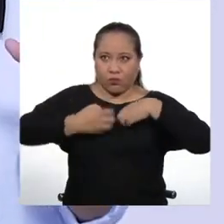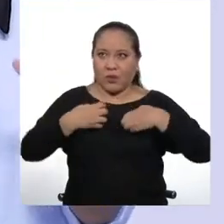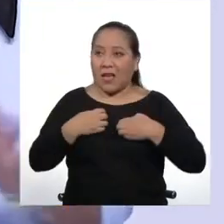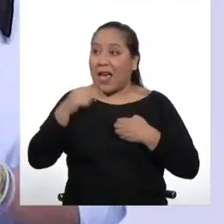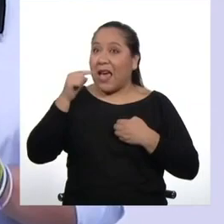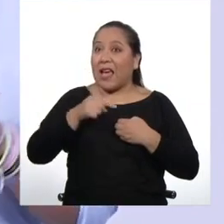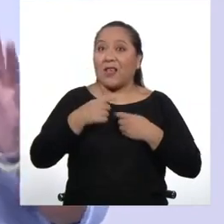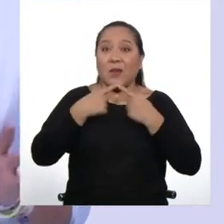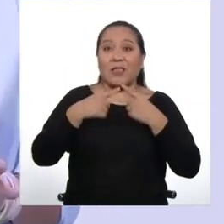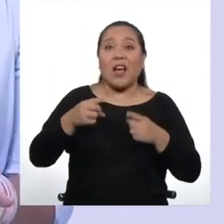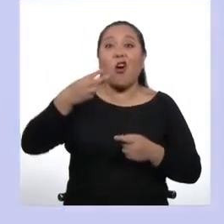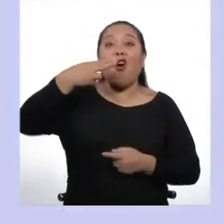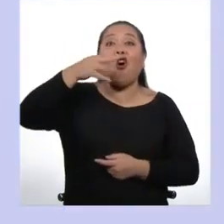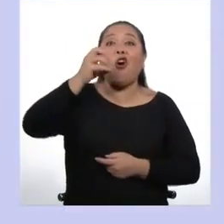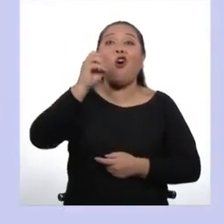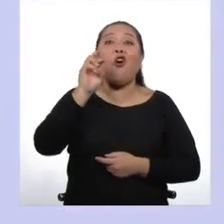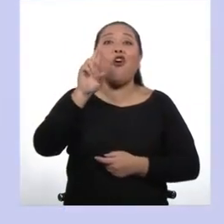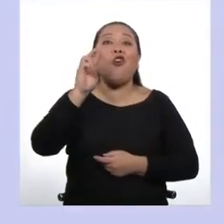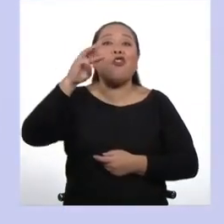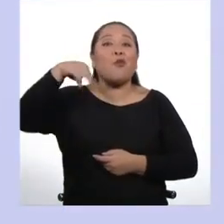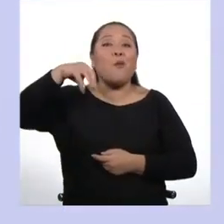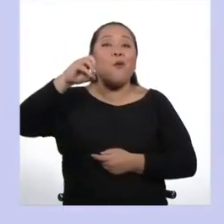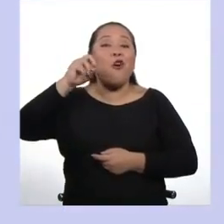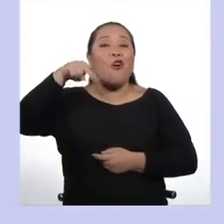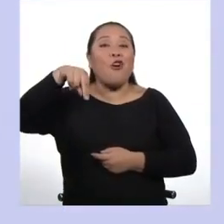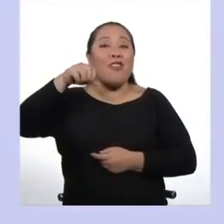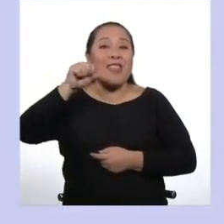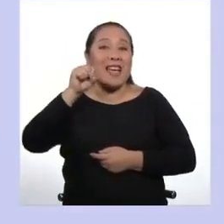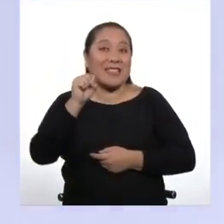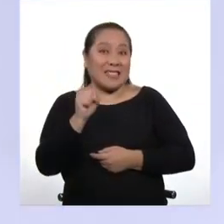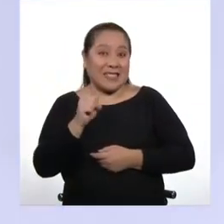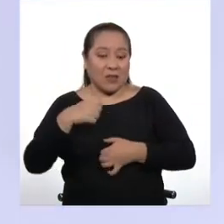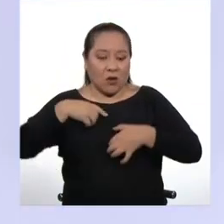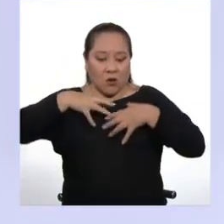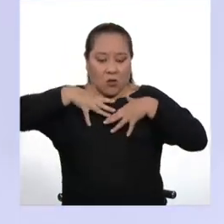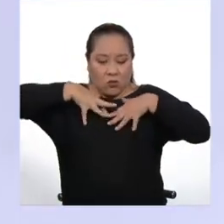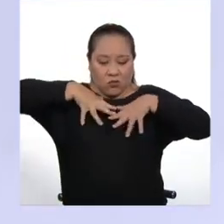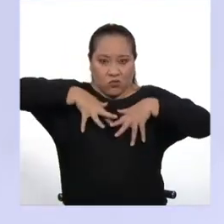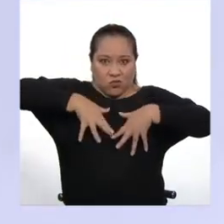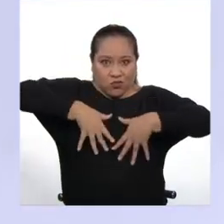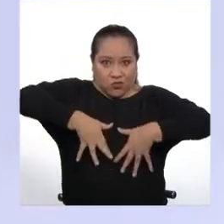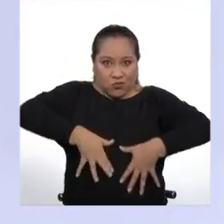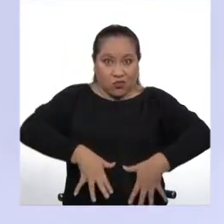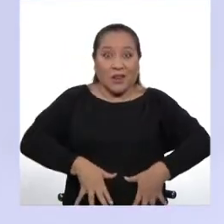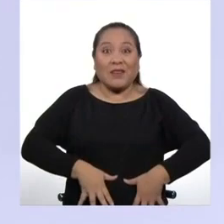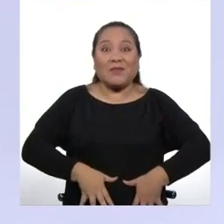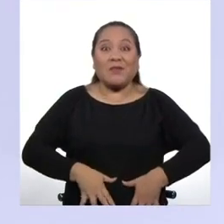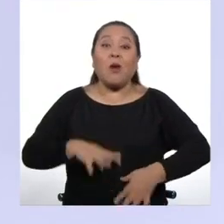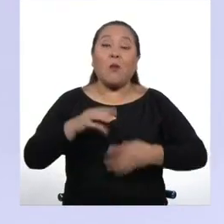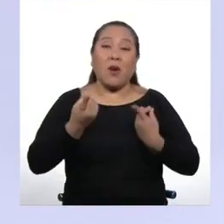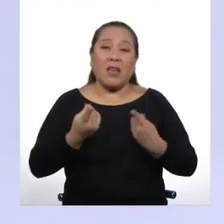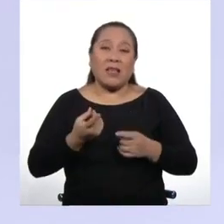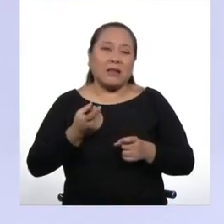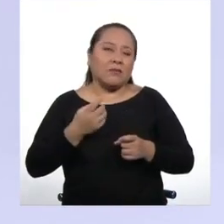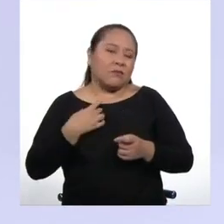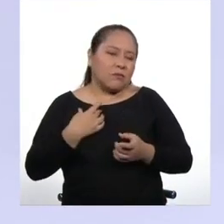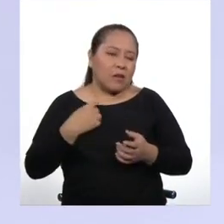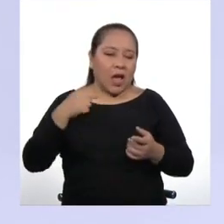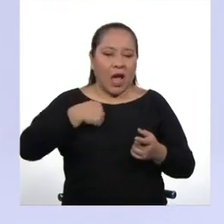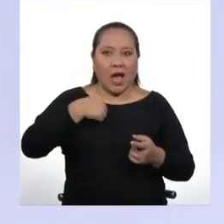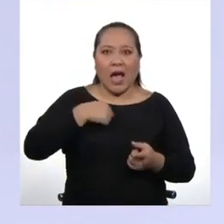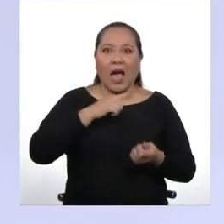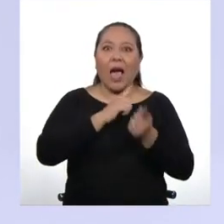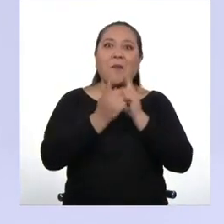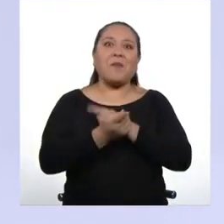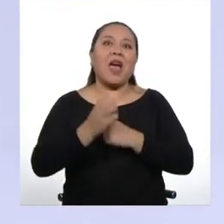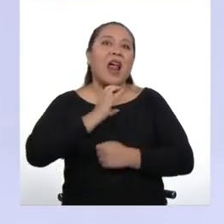esos mensajeros son las hormonas. Muy bien, las hormonas pueden afectar en cierta manera nuestra conducta y generar